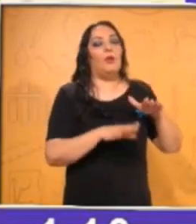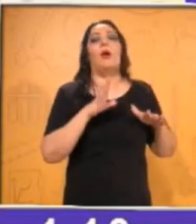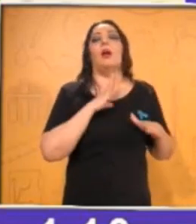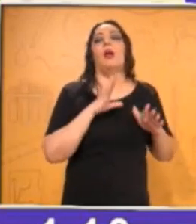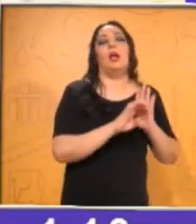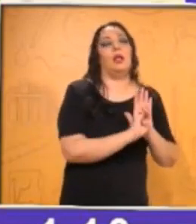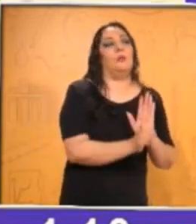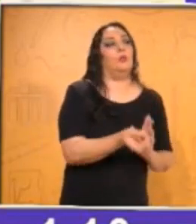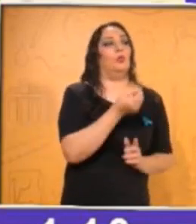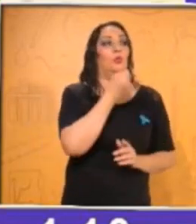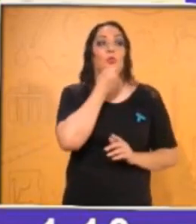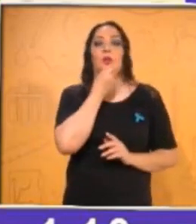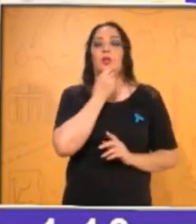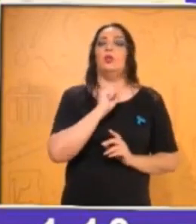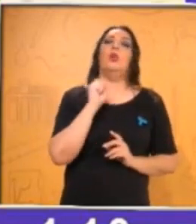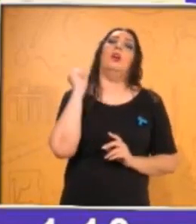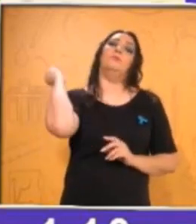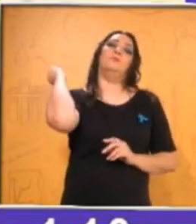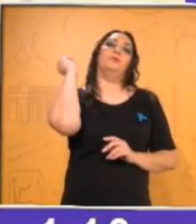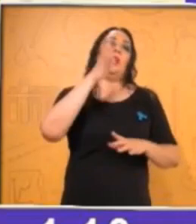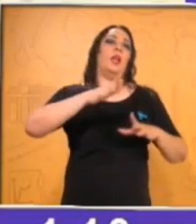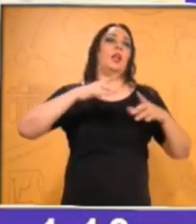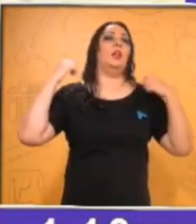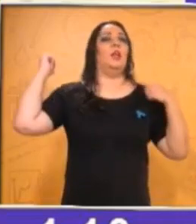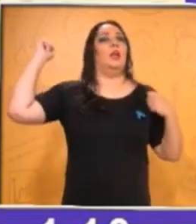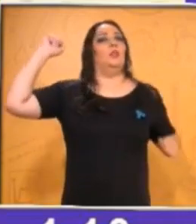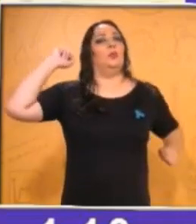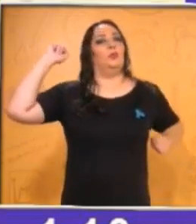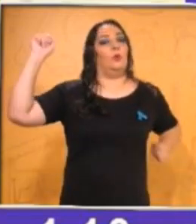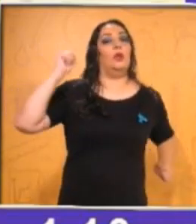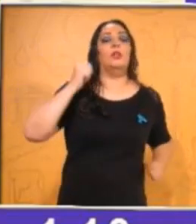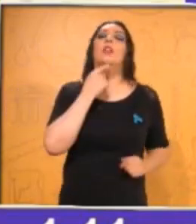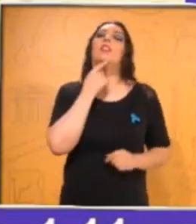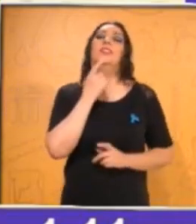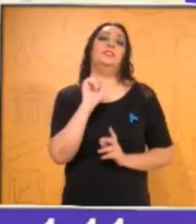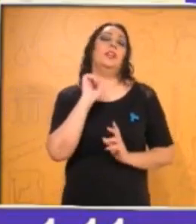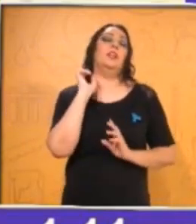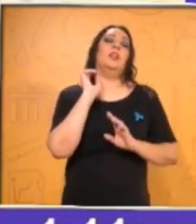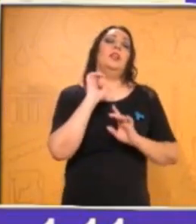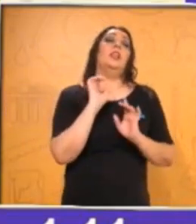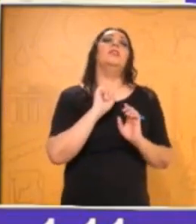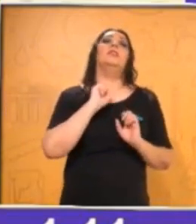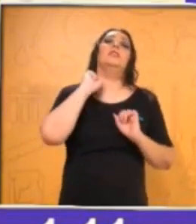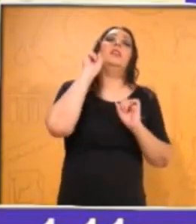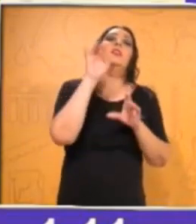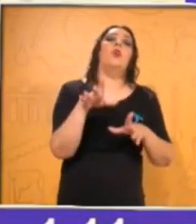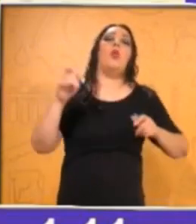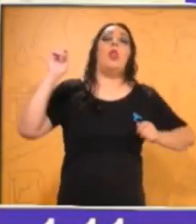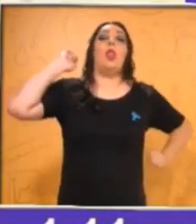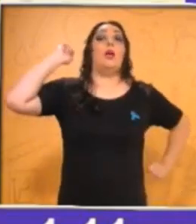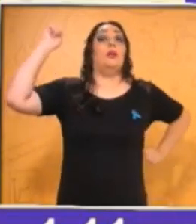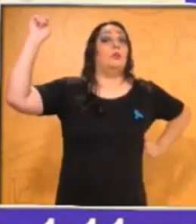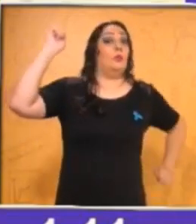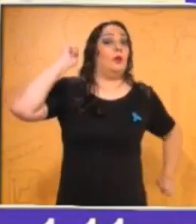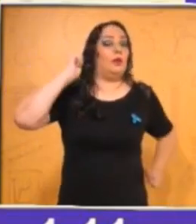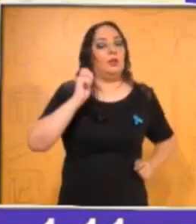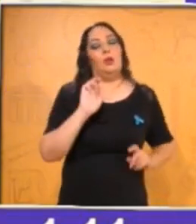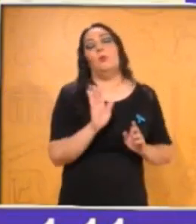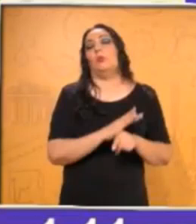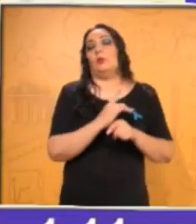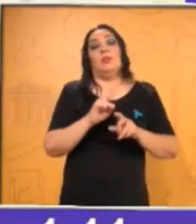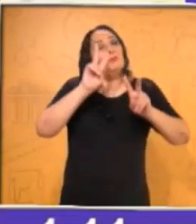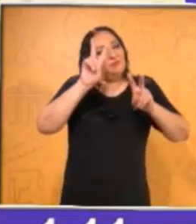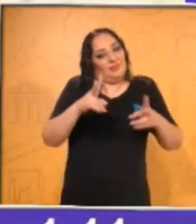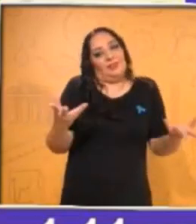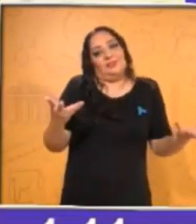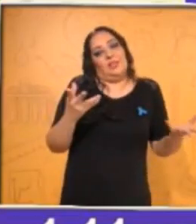un niño tirando una toalla y dice, tiró la toalla, porque literalmente está tirando la toalla, o sea que